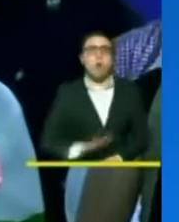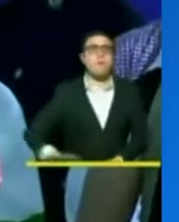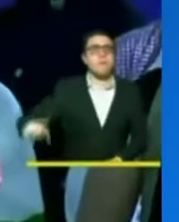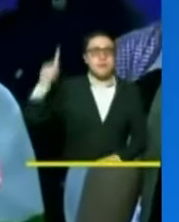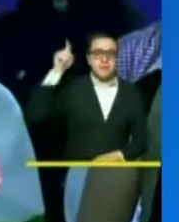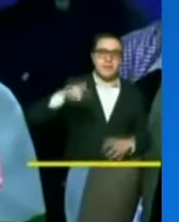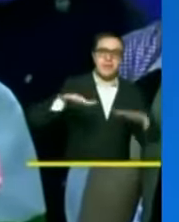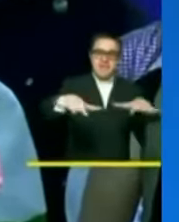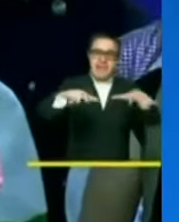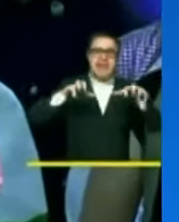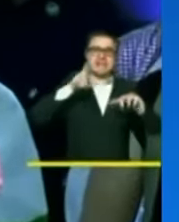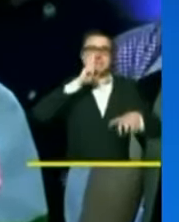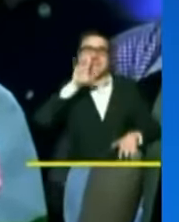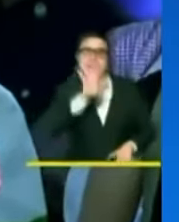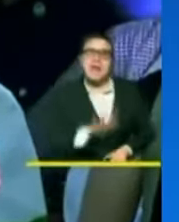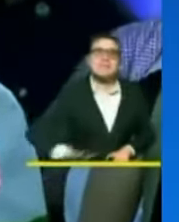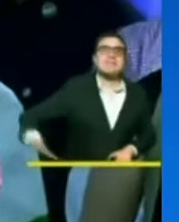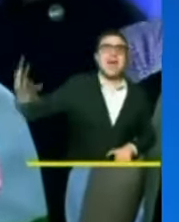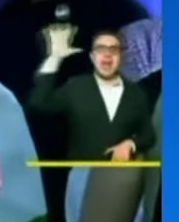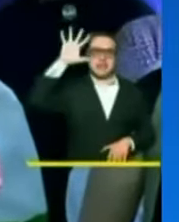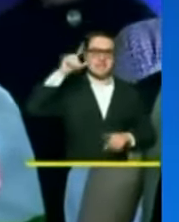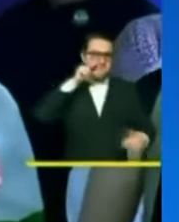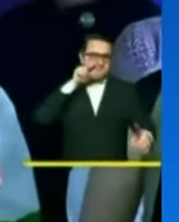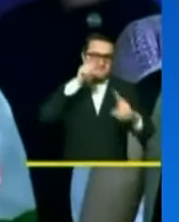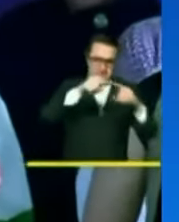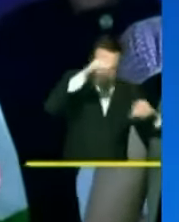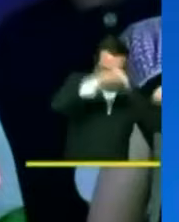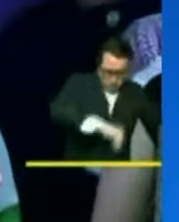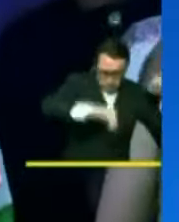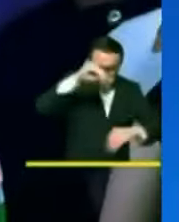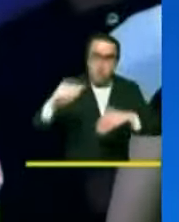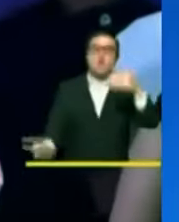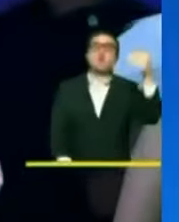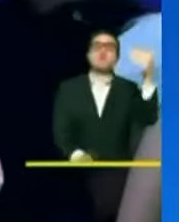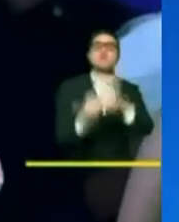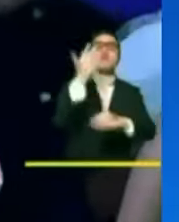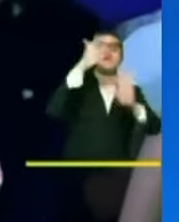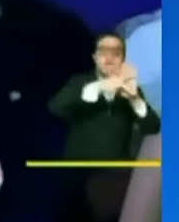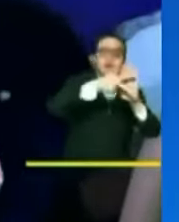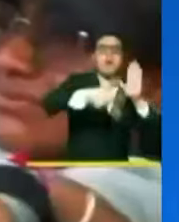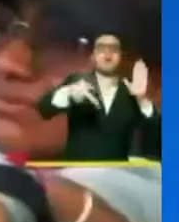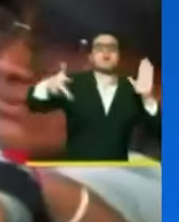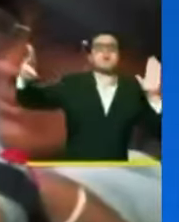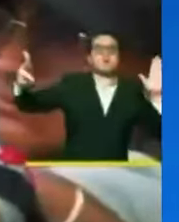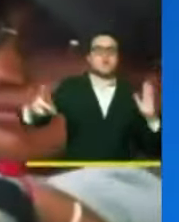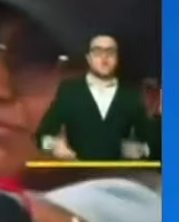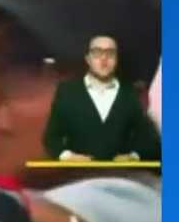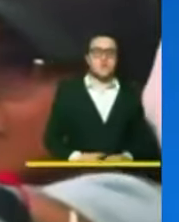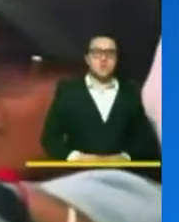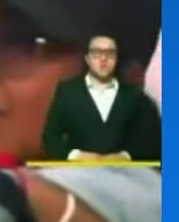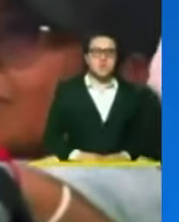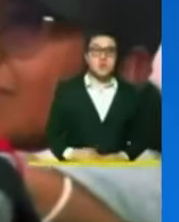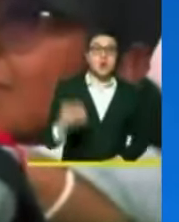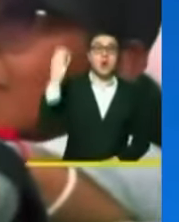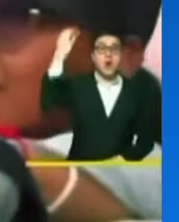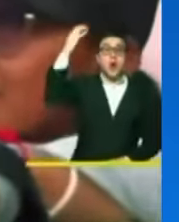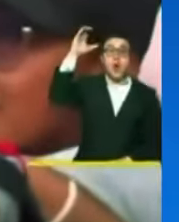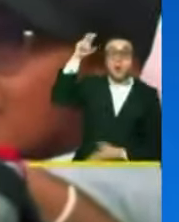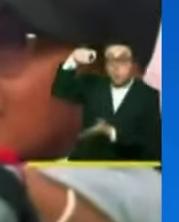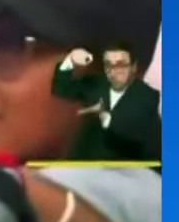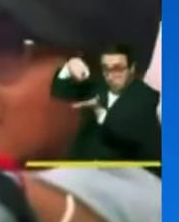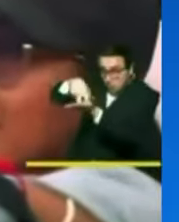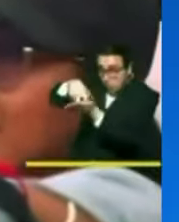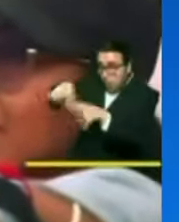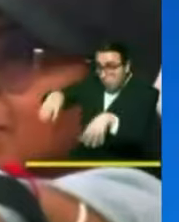un creyente Entonces en ese sentido andreina yo creo que esto es una movida política esto es una movida